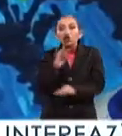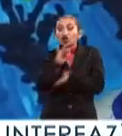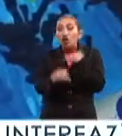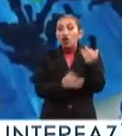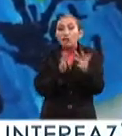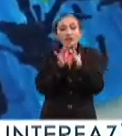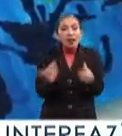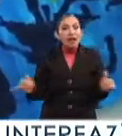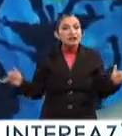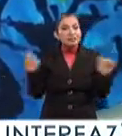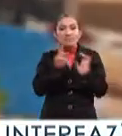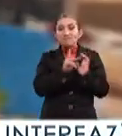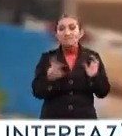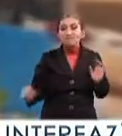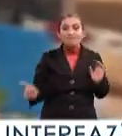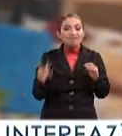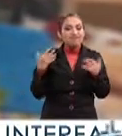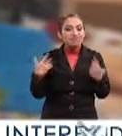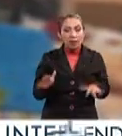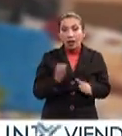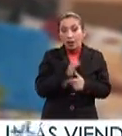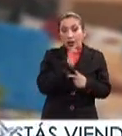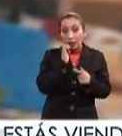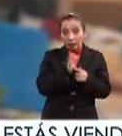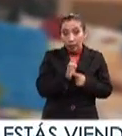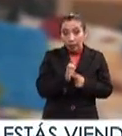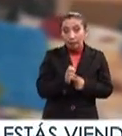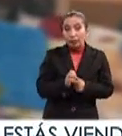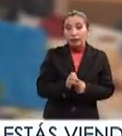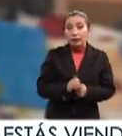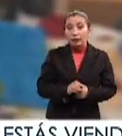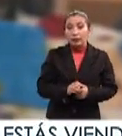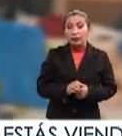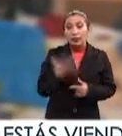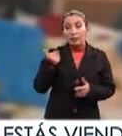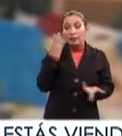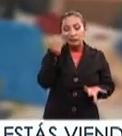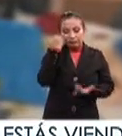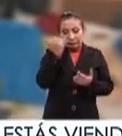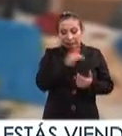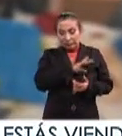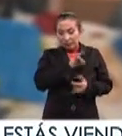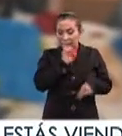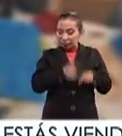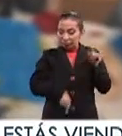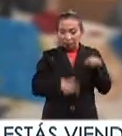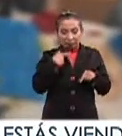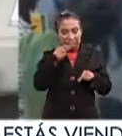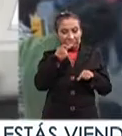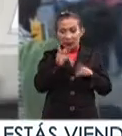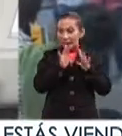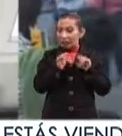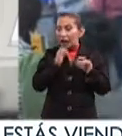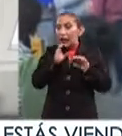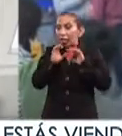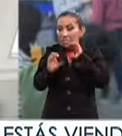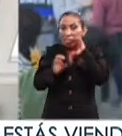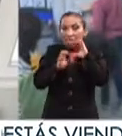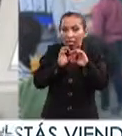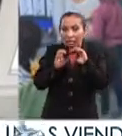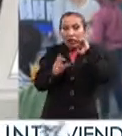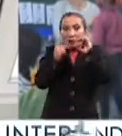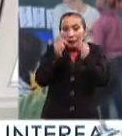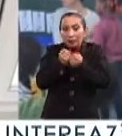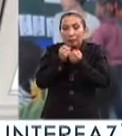de que puro francés. Entonces, teníamos que quitar el temor y poder hablar en francés para